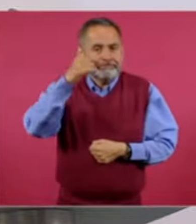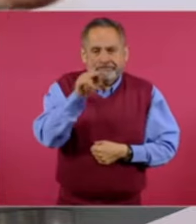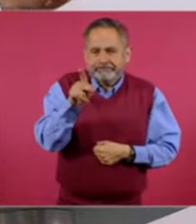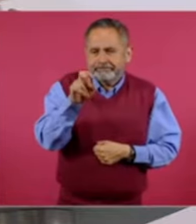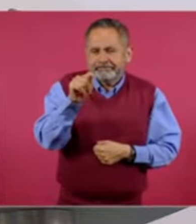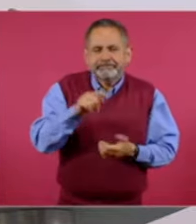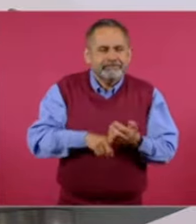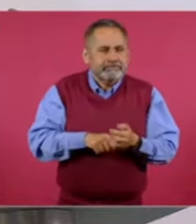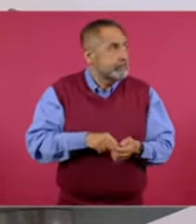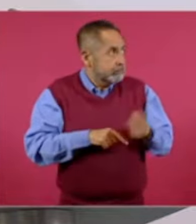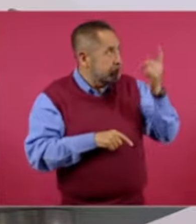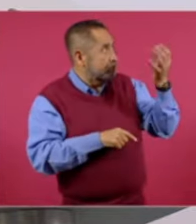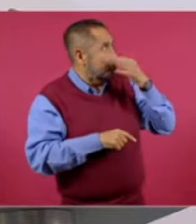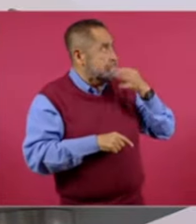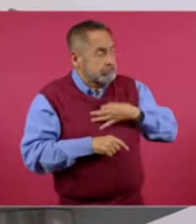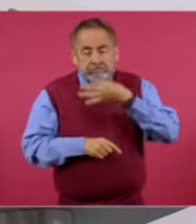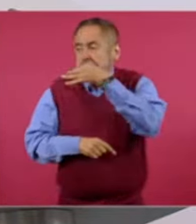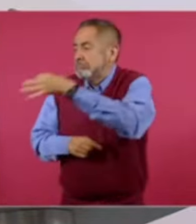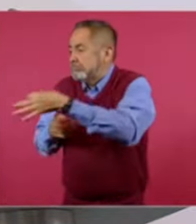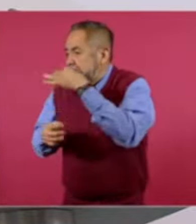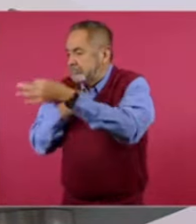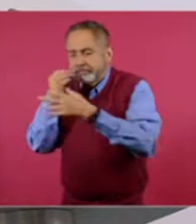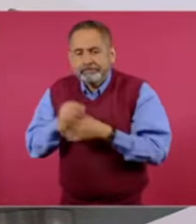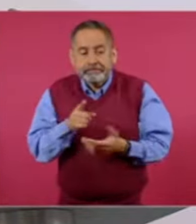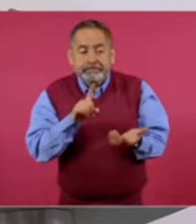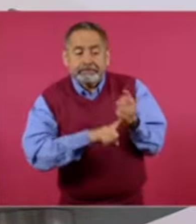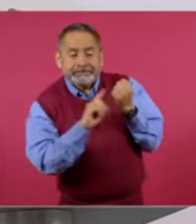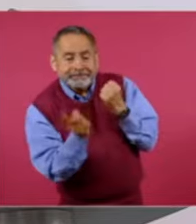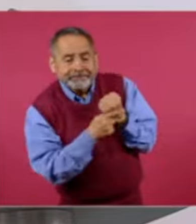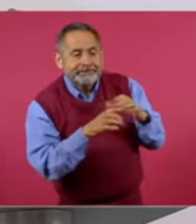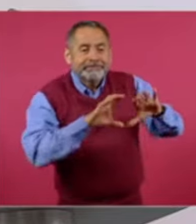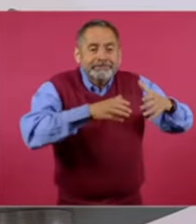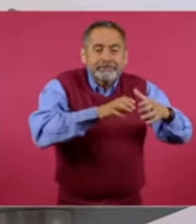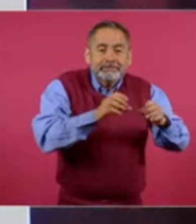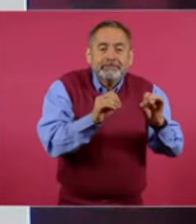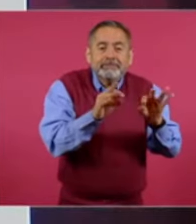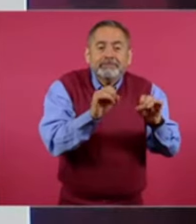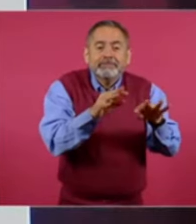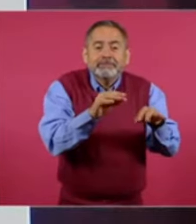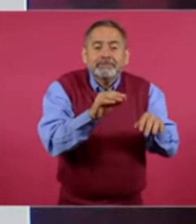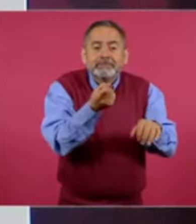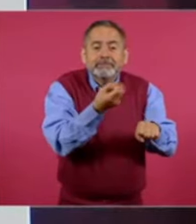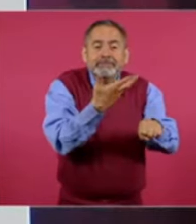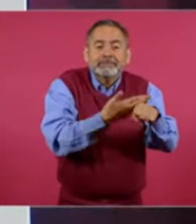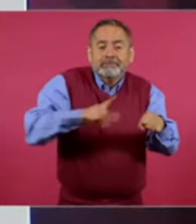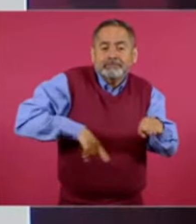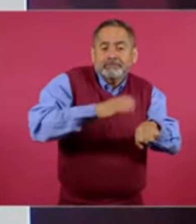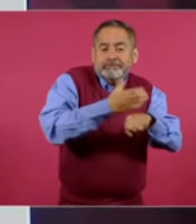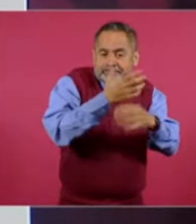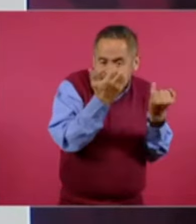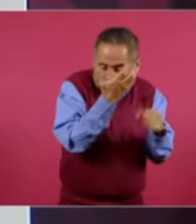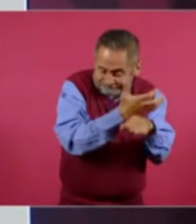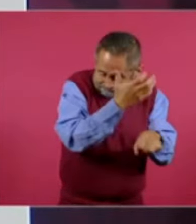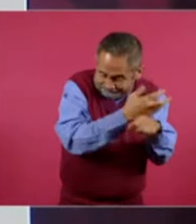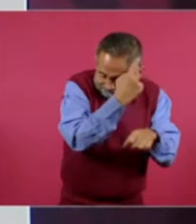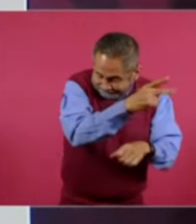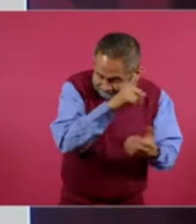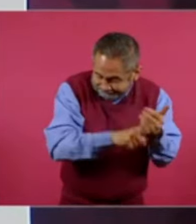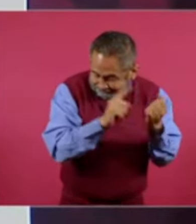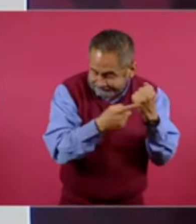¿Quién es el vocero? Esto es el Departamento de Estado del gobierno de Estados Unidos.